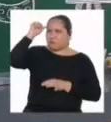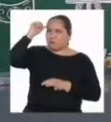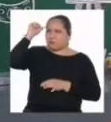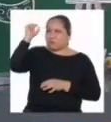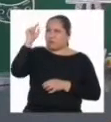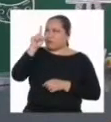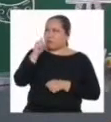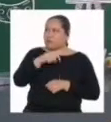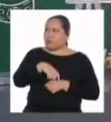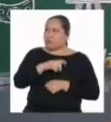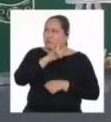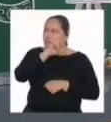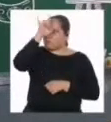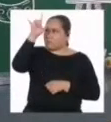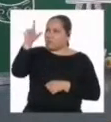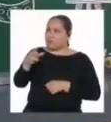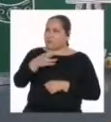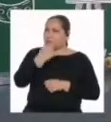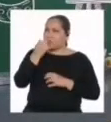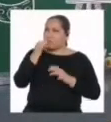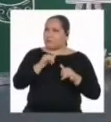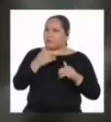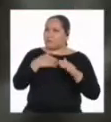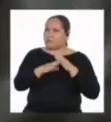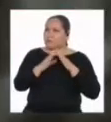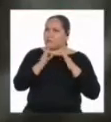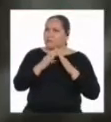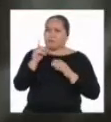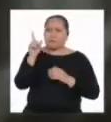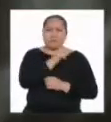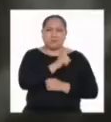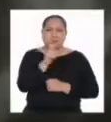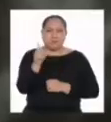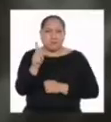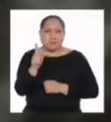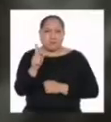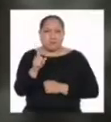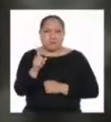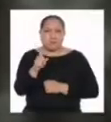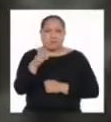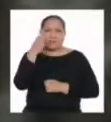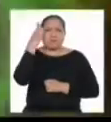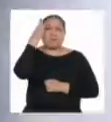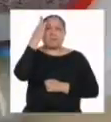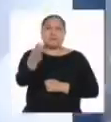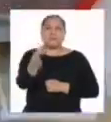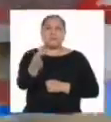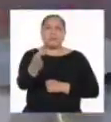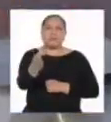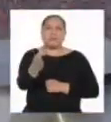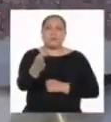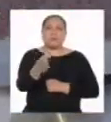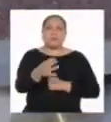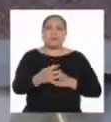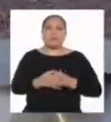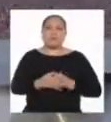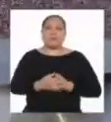que aún no es momento de viajar. Es mejor quedarnos en casa. No, hacia el futuro.